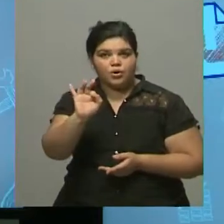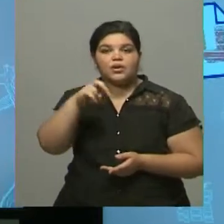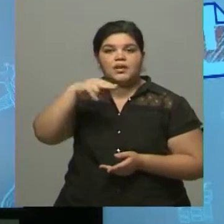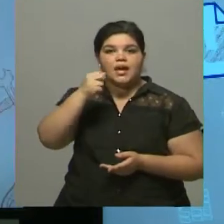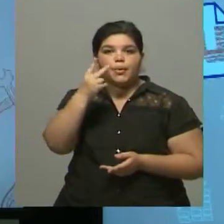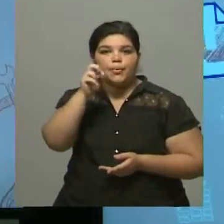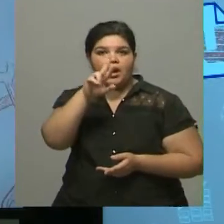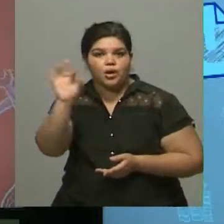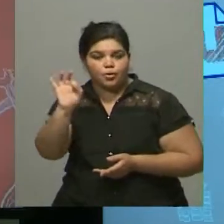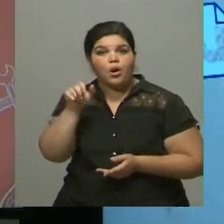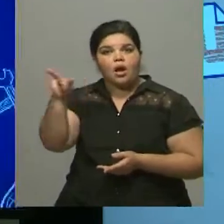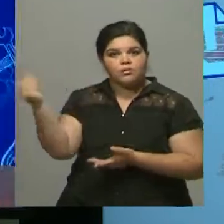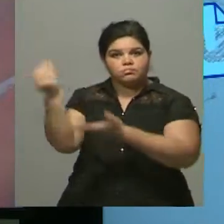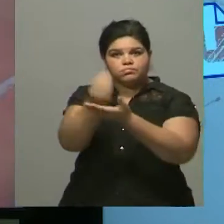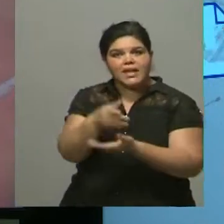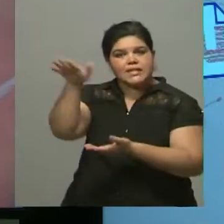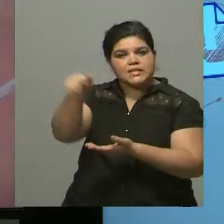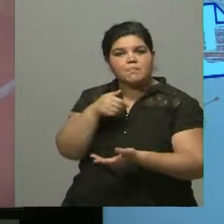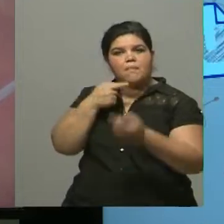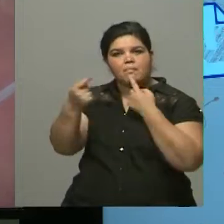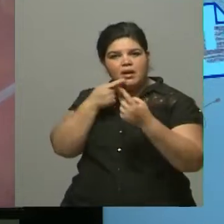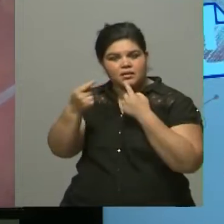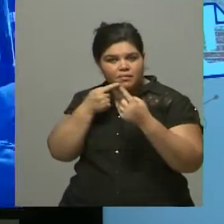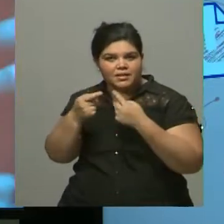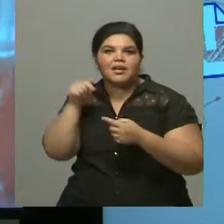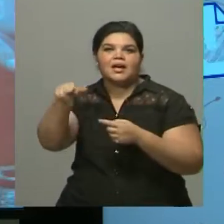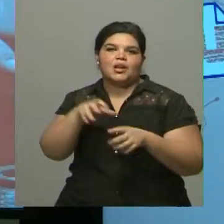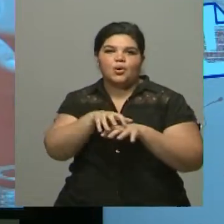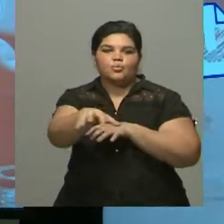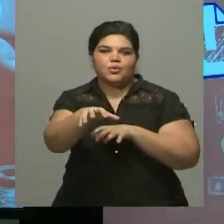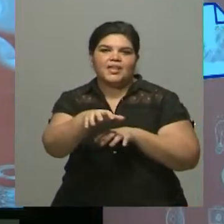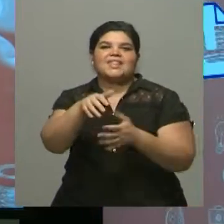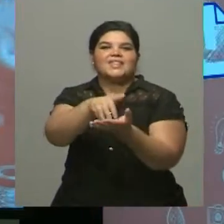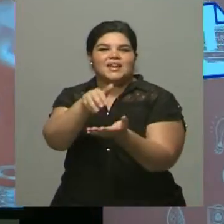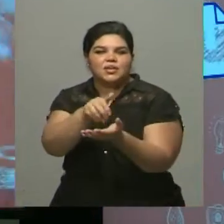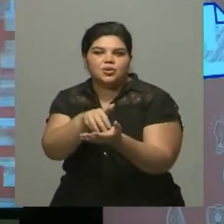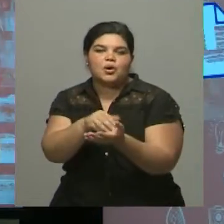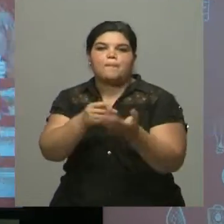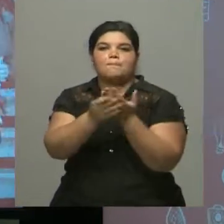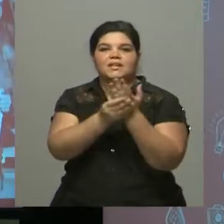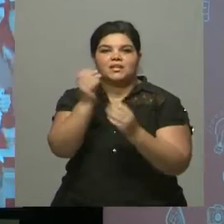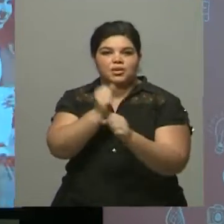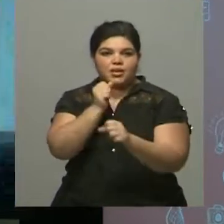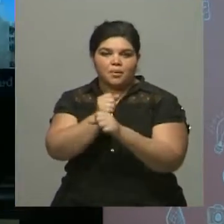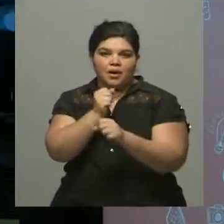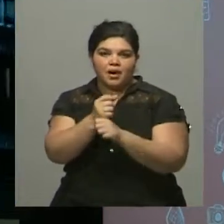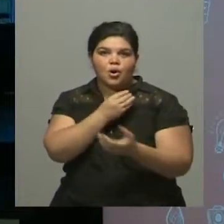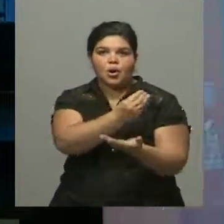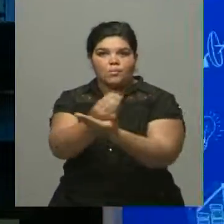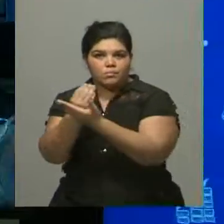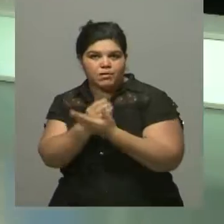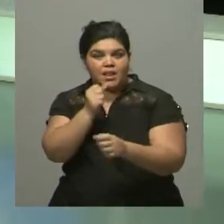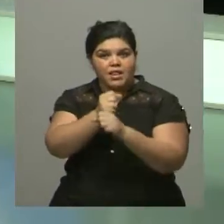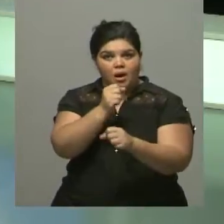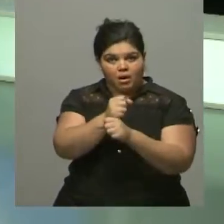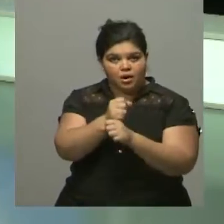además jefe de la Agencia Territorial del Ministerio de Trabajo, Empleo y Seguridad Social de la Nación. Vaya trabajo.